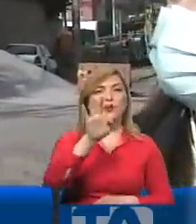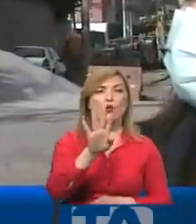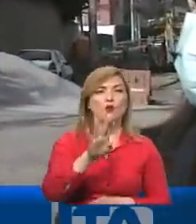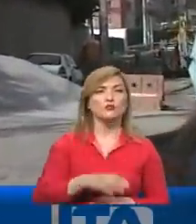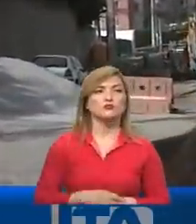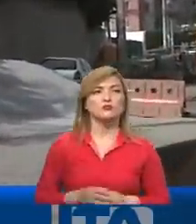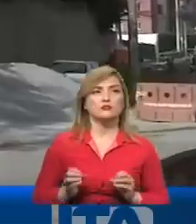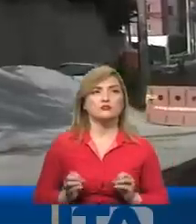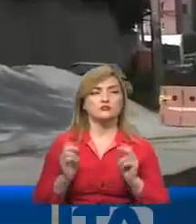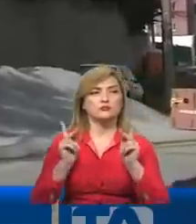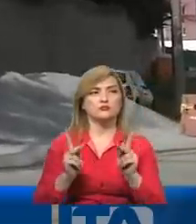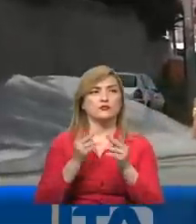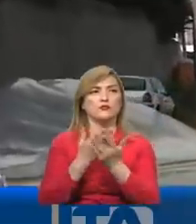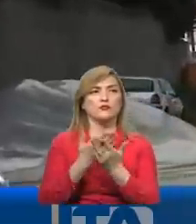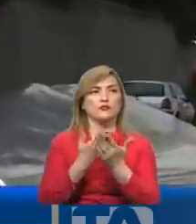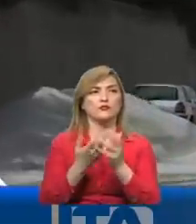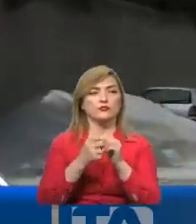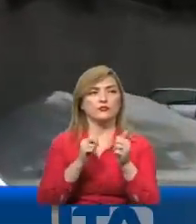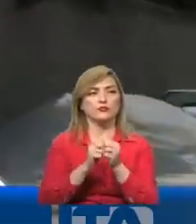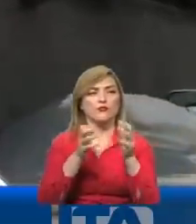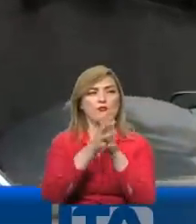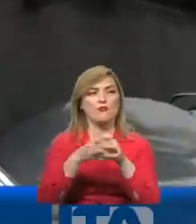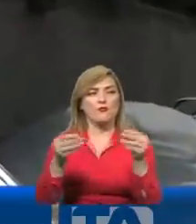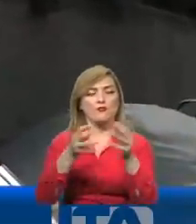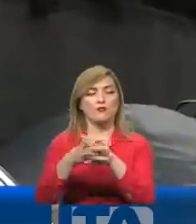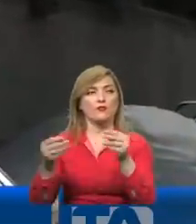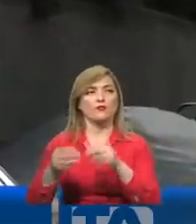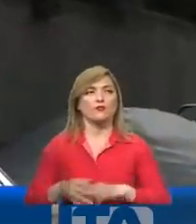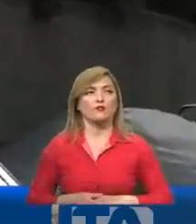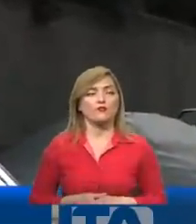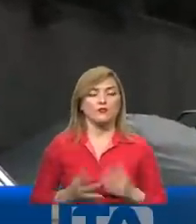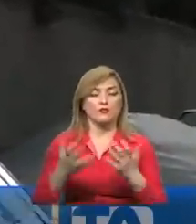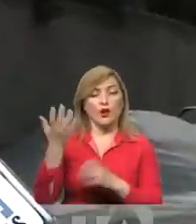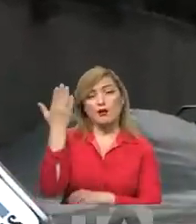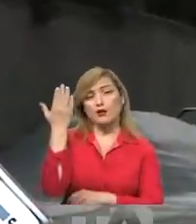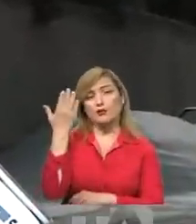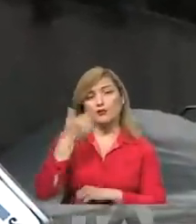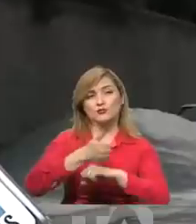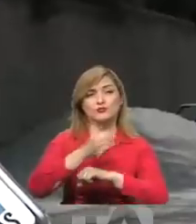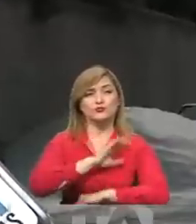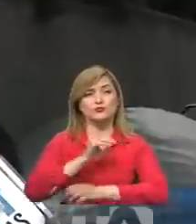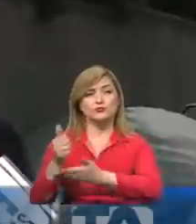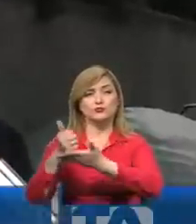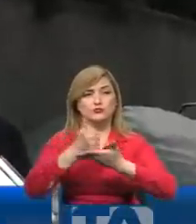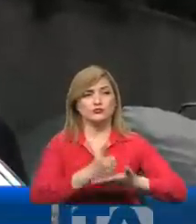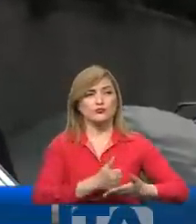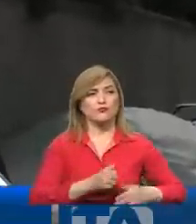gran oportunidad. La propuesta es dar solución a los problemas. Queremos que el señor alcalde y las autoridades del municipio nos